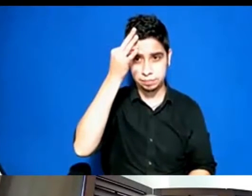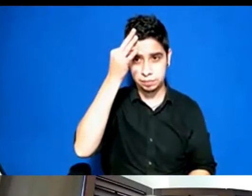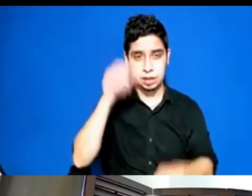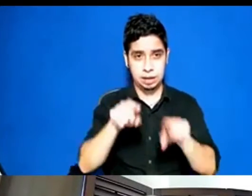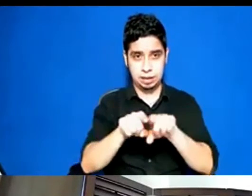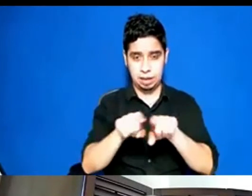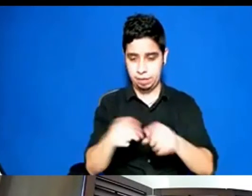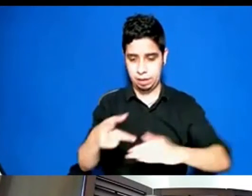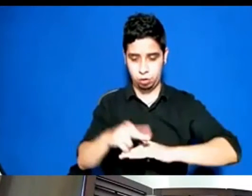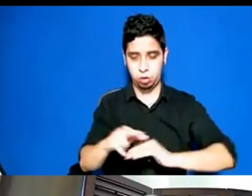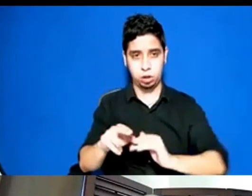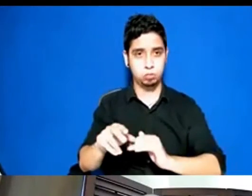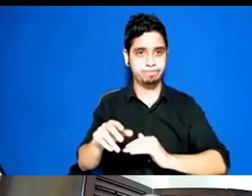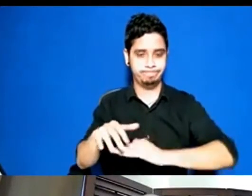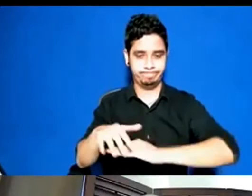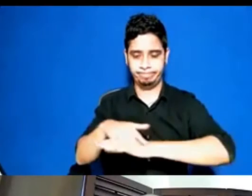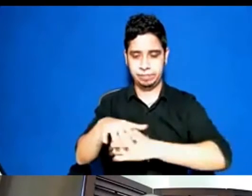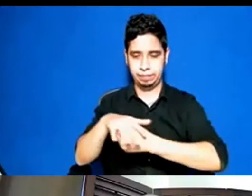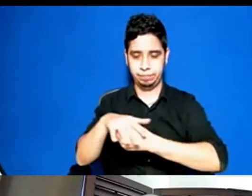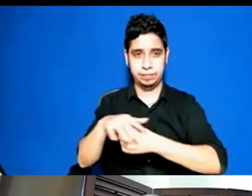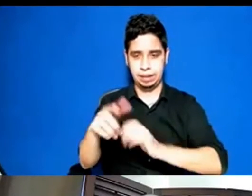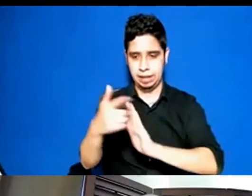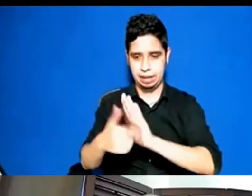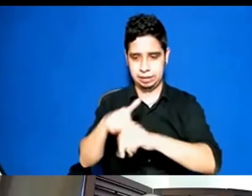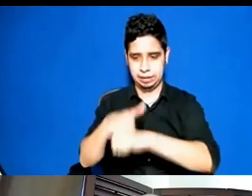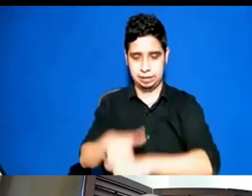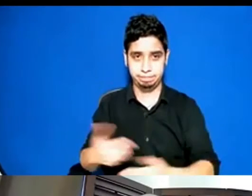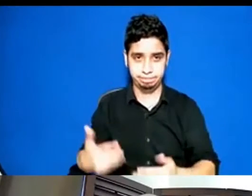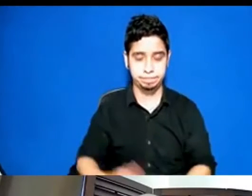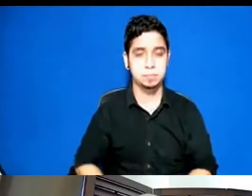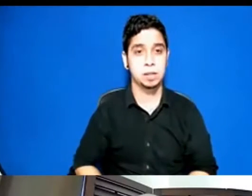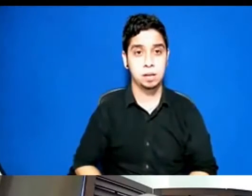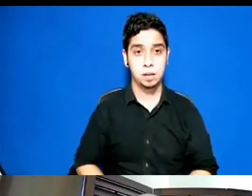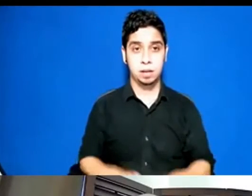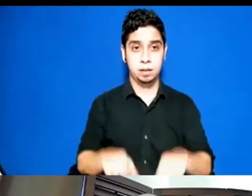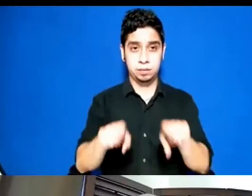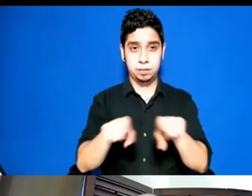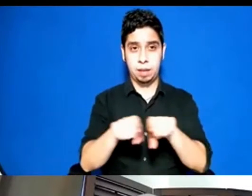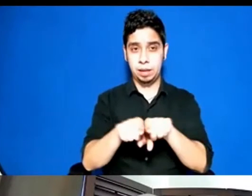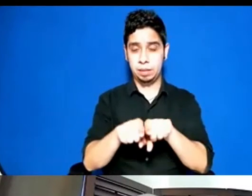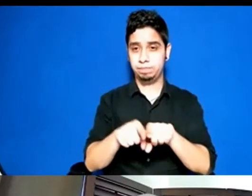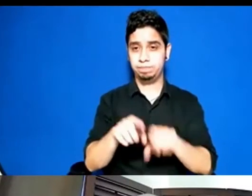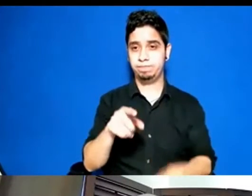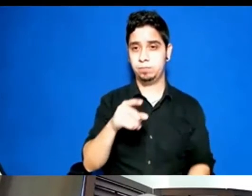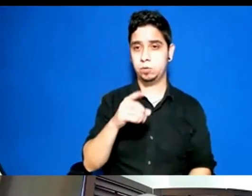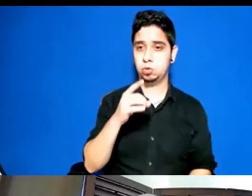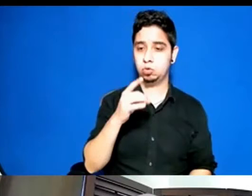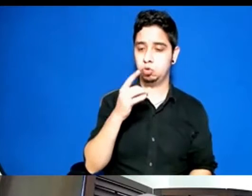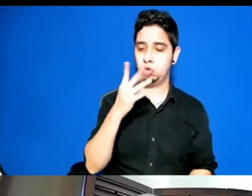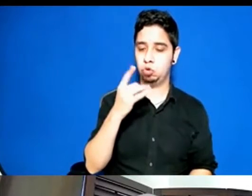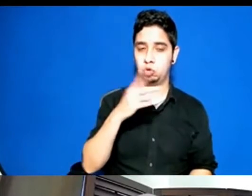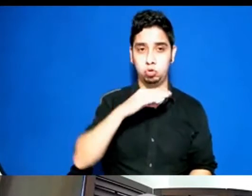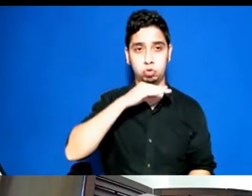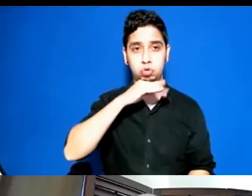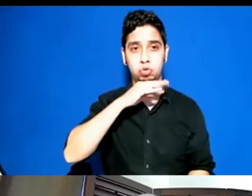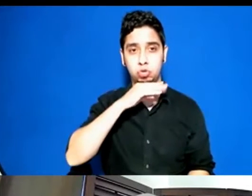¿ok? Quería también mencionarle sobre lo de contaminación lumínica que el Siete Quillas